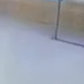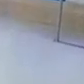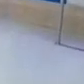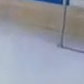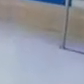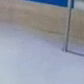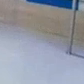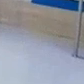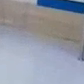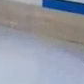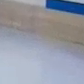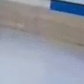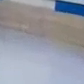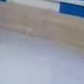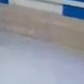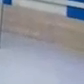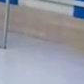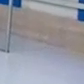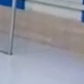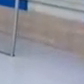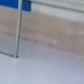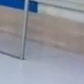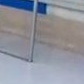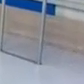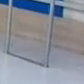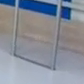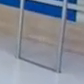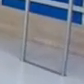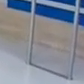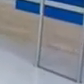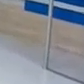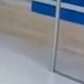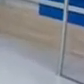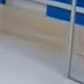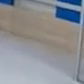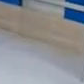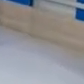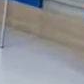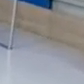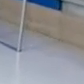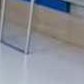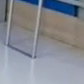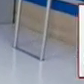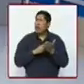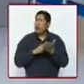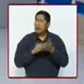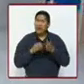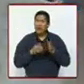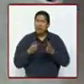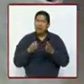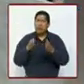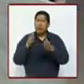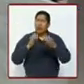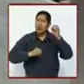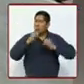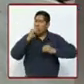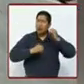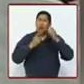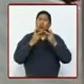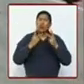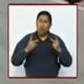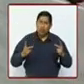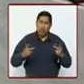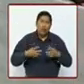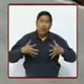Presten atención, seguimos con más temas que llegan a nuestro sector Reporteros al Día. Esto sucede en la carretera Oruro-Potosí. Se